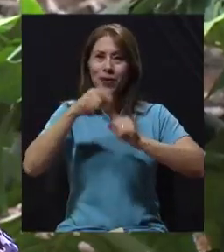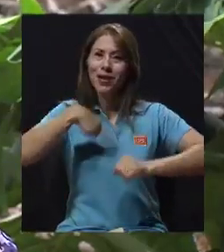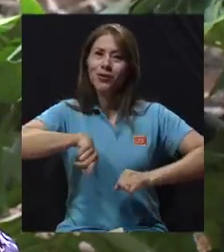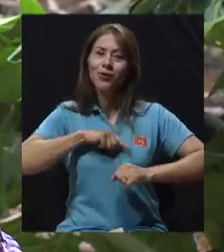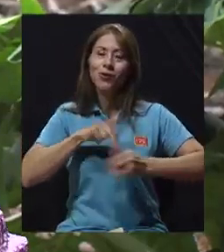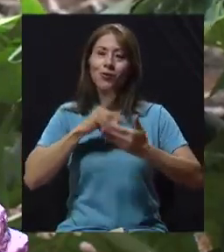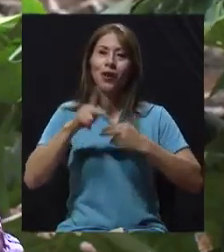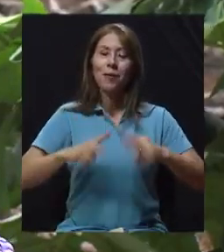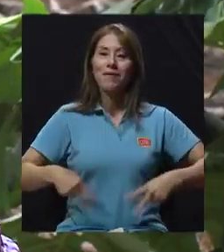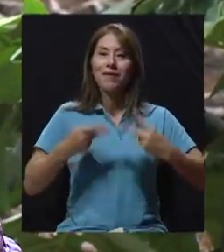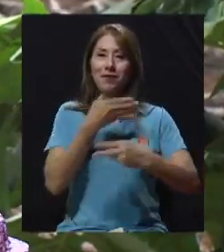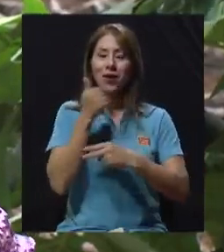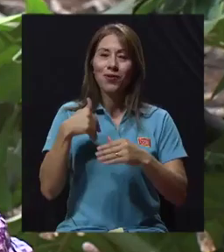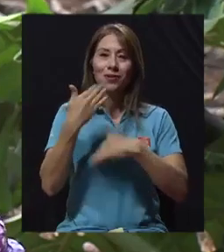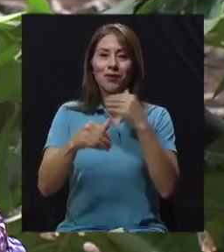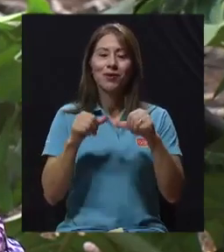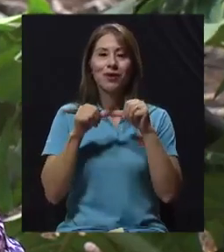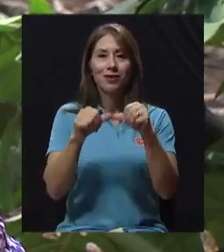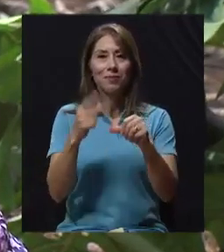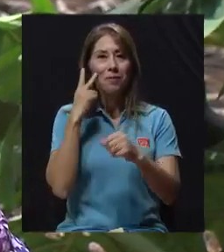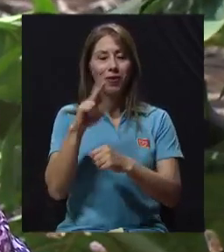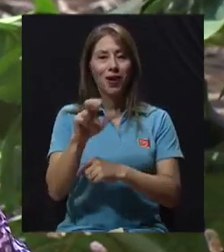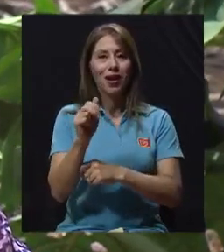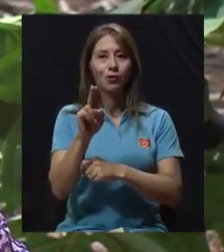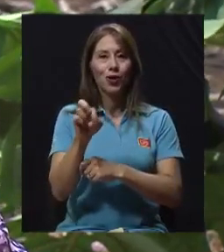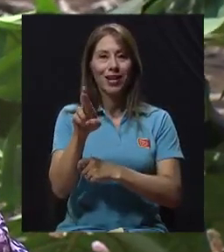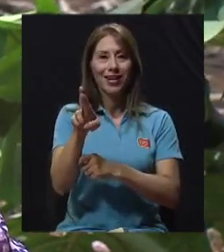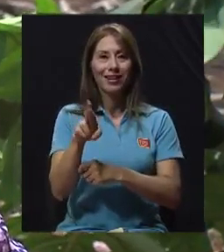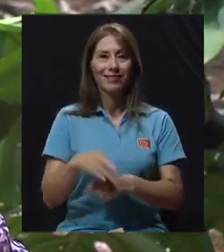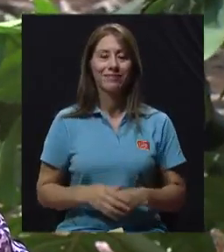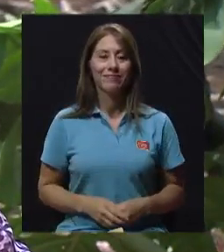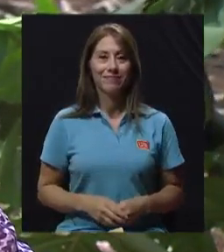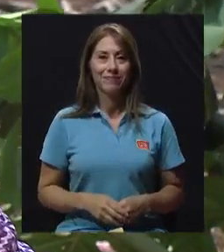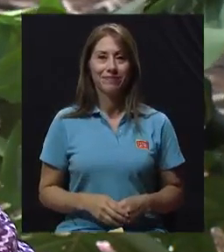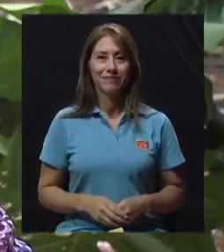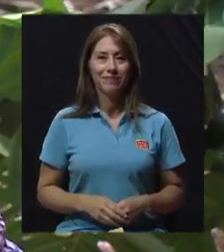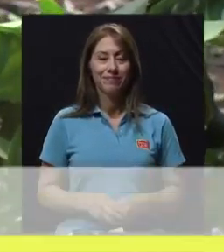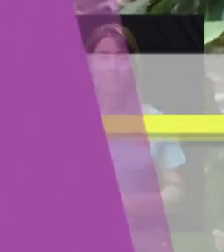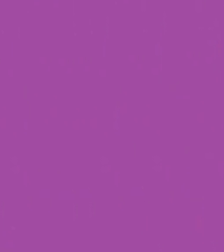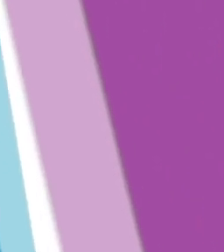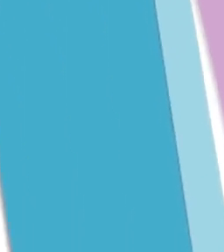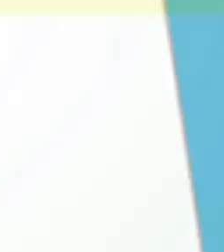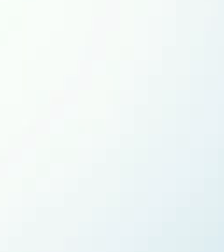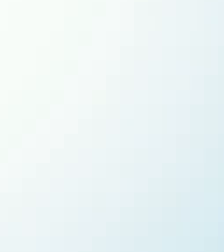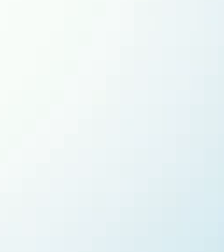Recuerde que somos Vivir Mejor. Ya regresamos. Continúe en sintonía de su canal UCR.